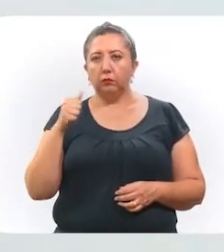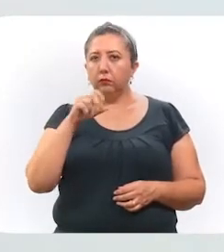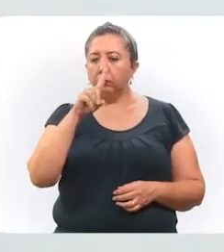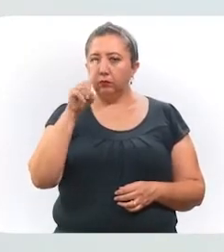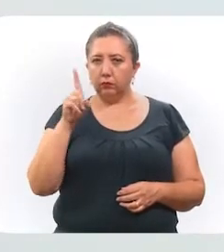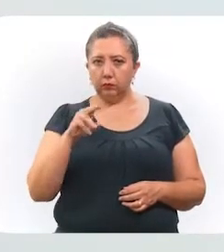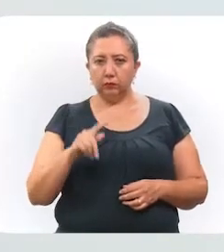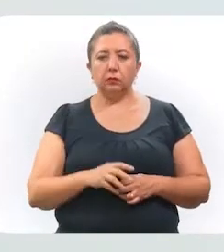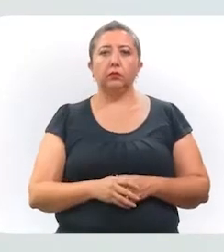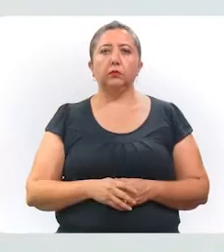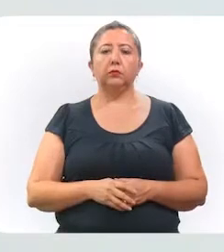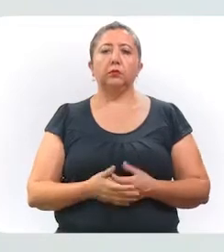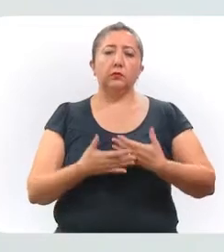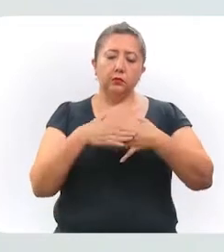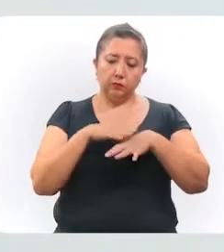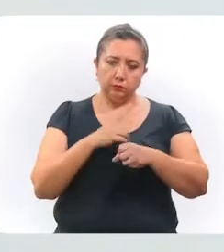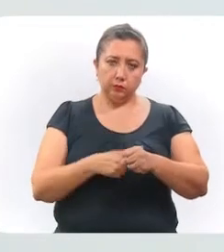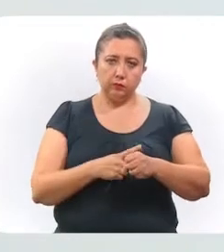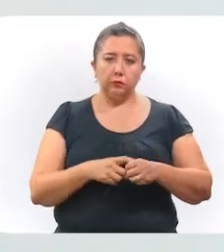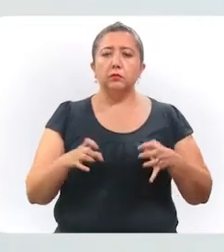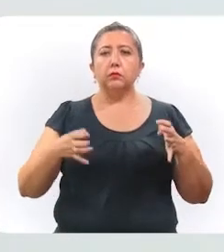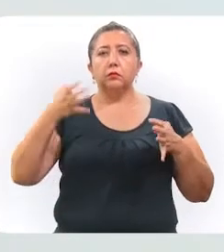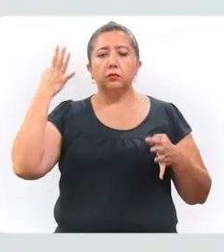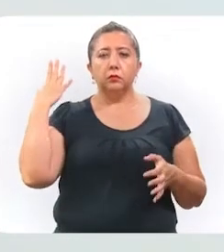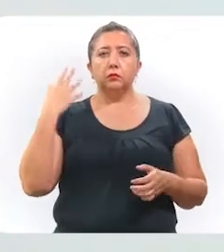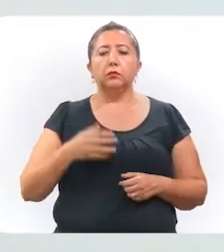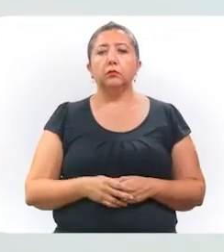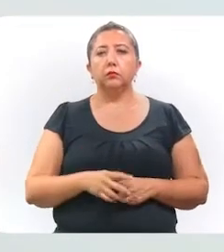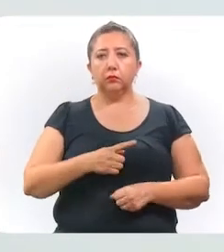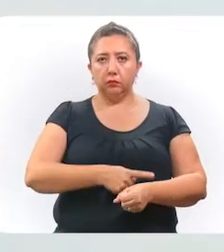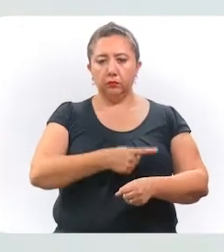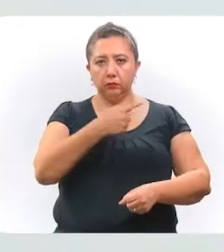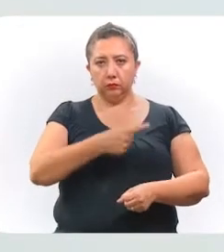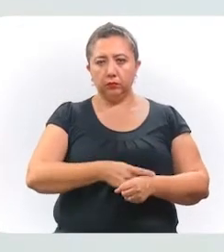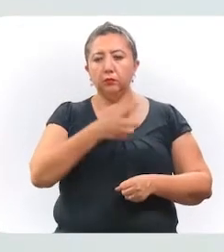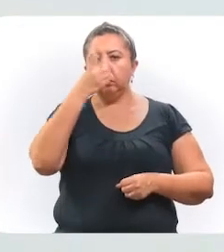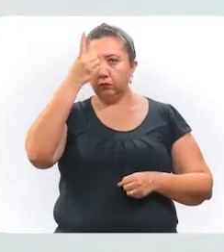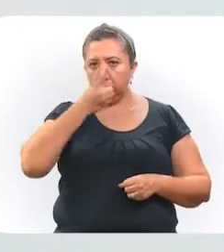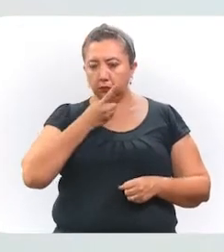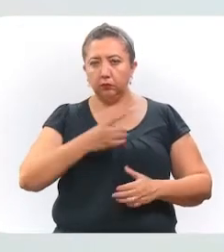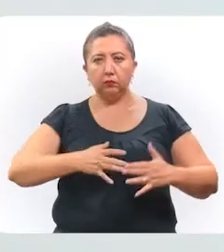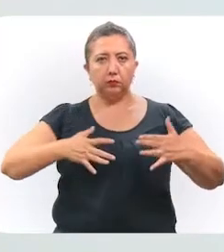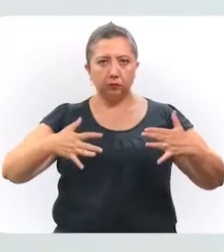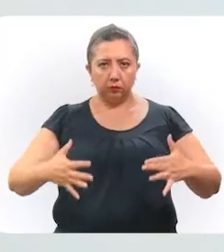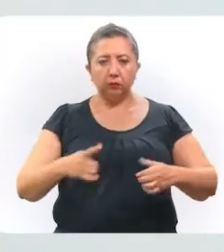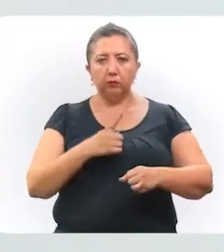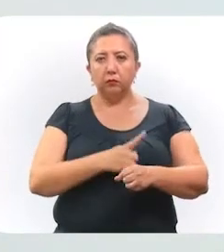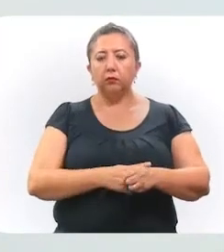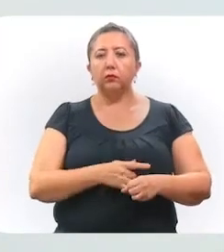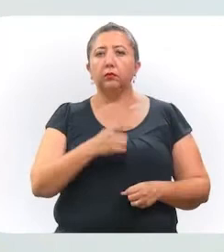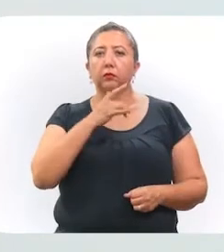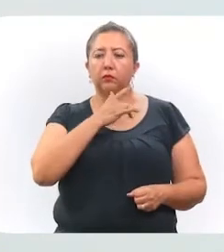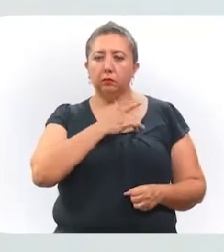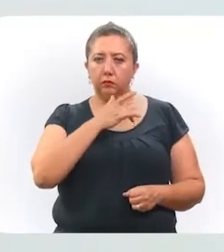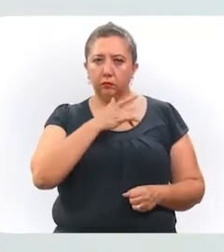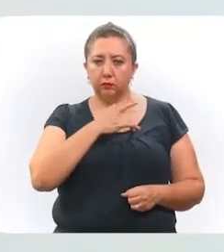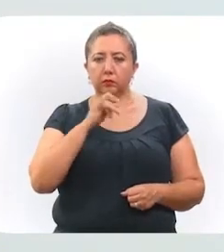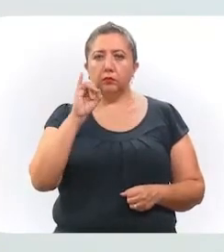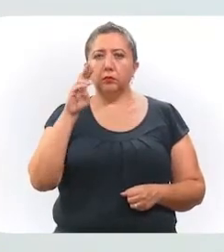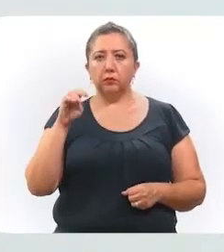Citas. Entre sus principales enfermedades se encontraban hipertensión, diabetes, obesidad, enfermedad